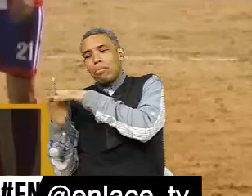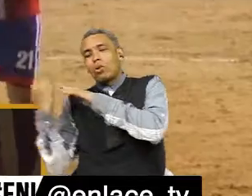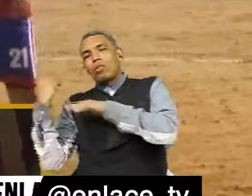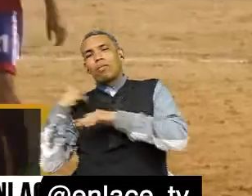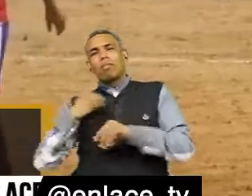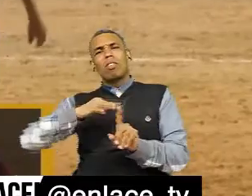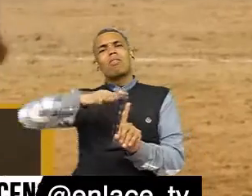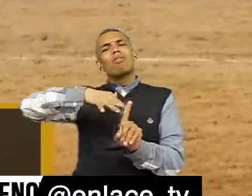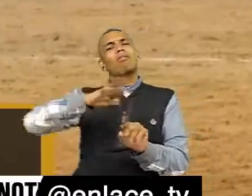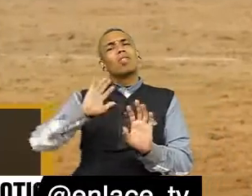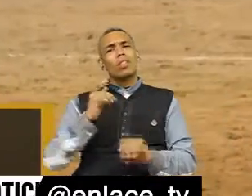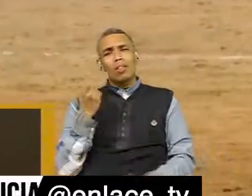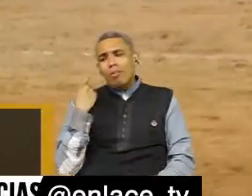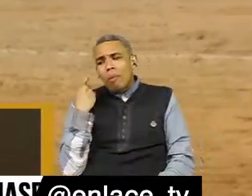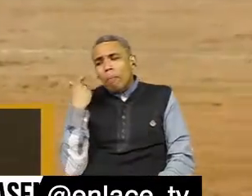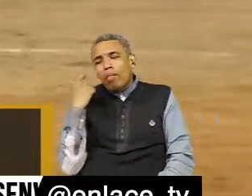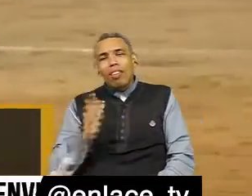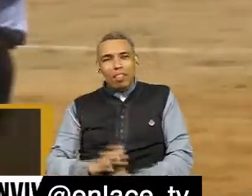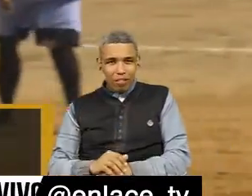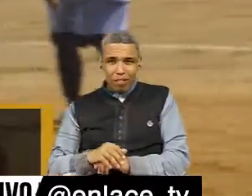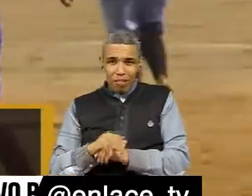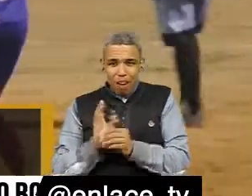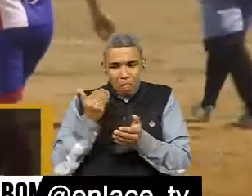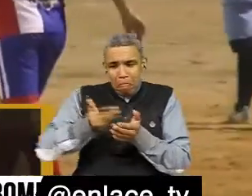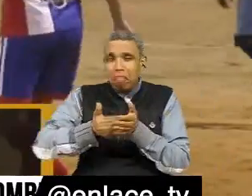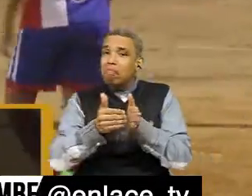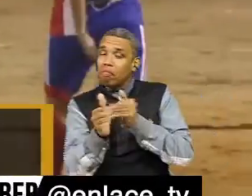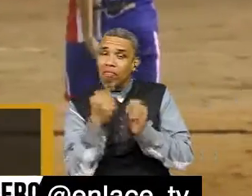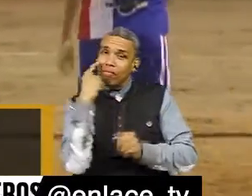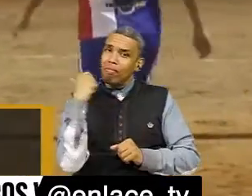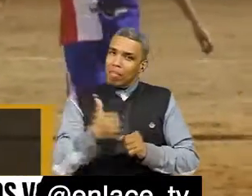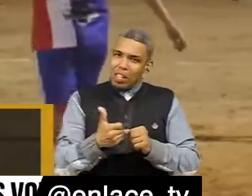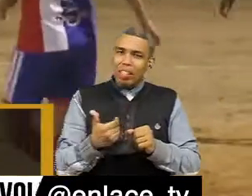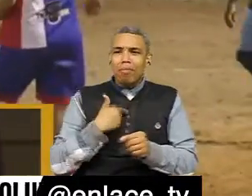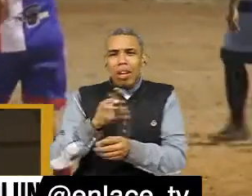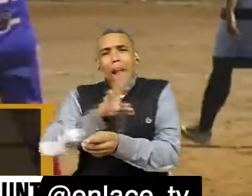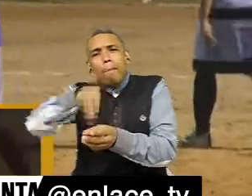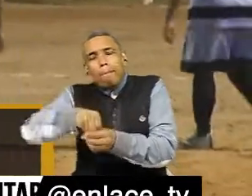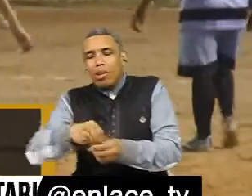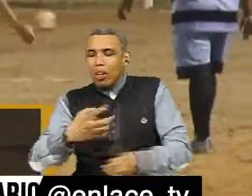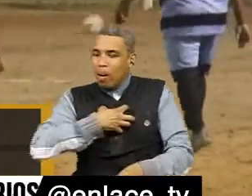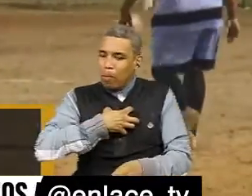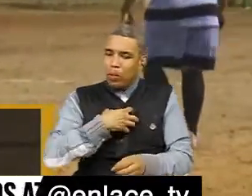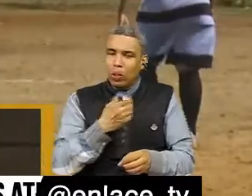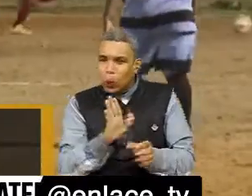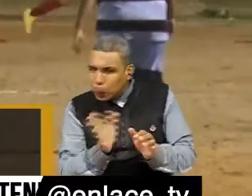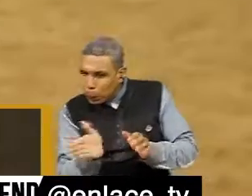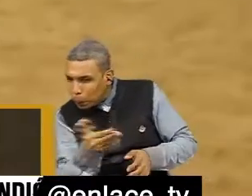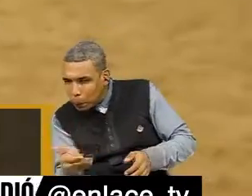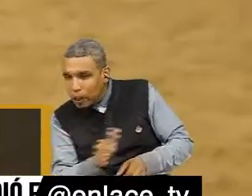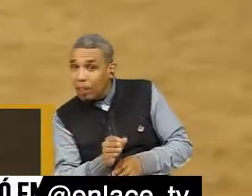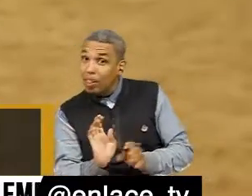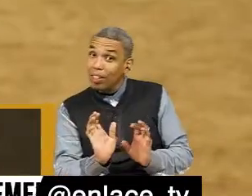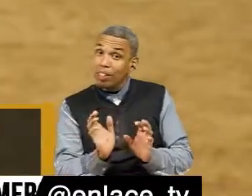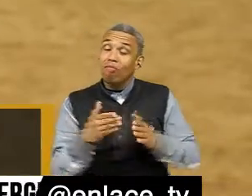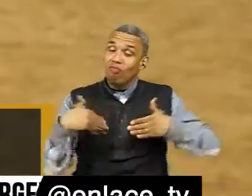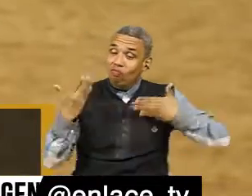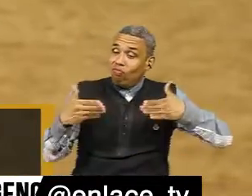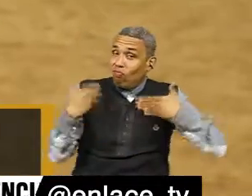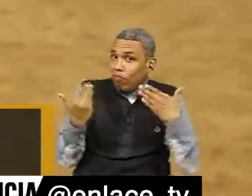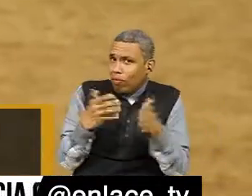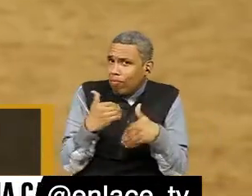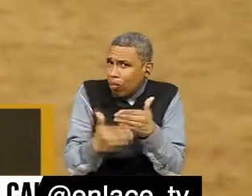entrenando, apenas estamos comenzando y nos ha parecido muy bueno participar en los municipales primera vez y es un grupo apenas que está comenzando, pero